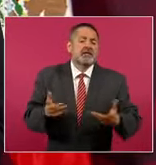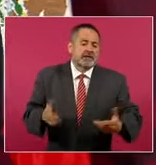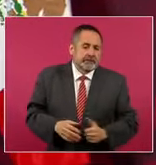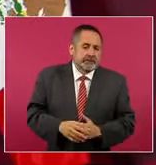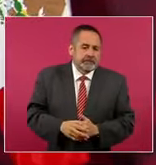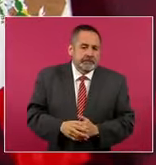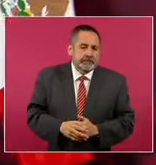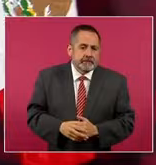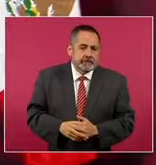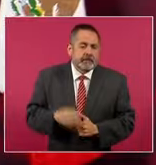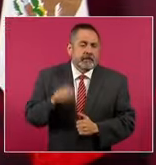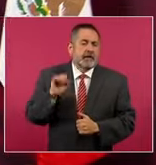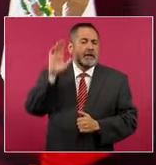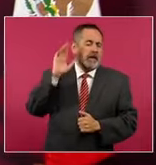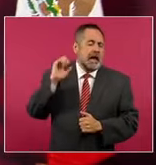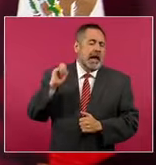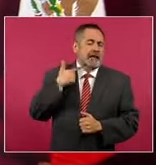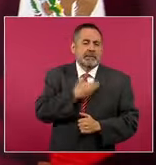Cuando Echeverría